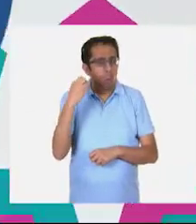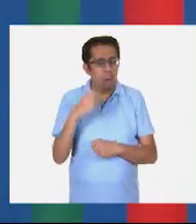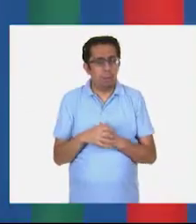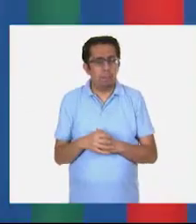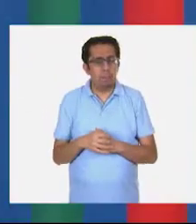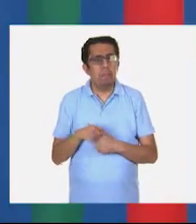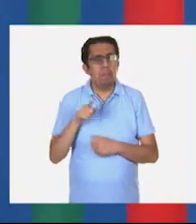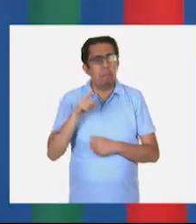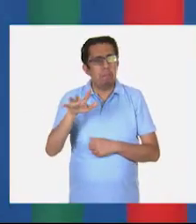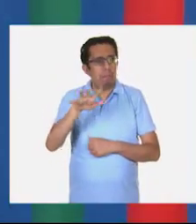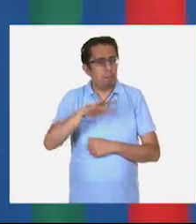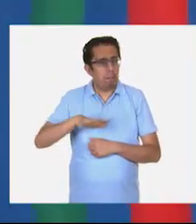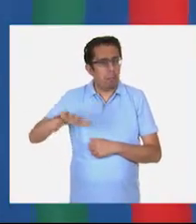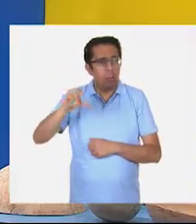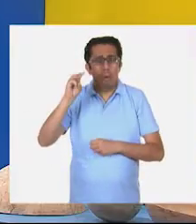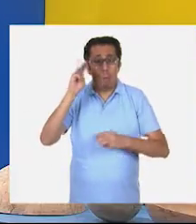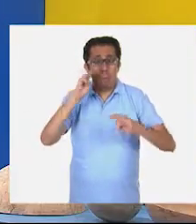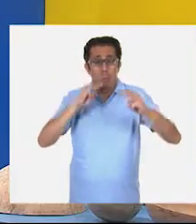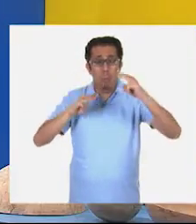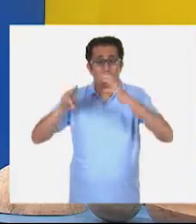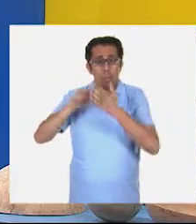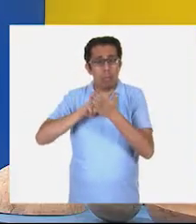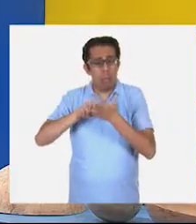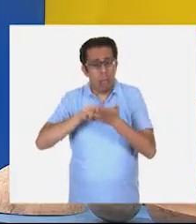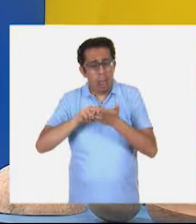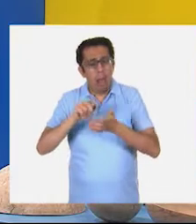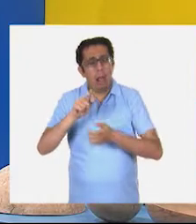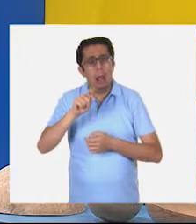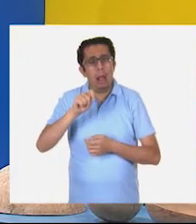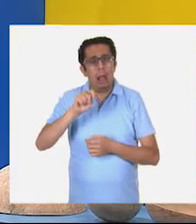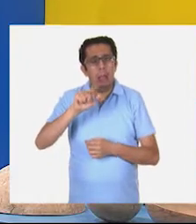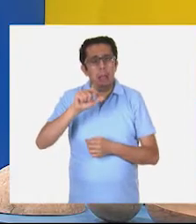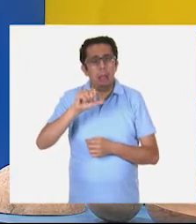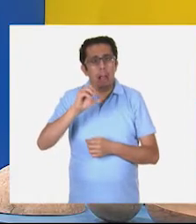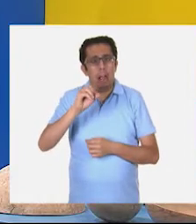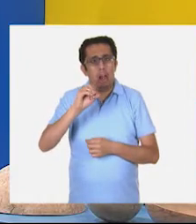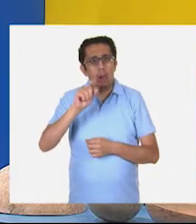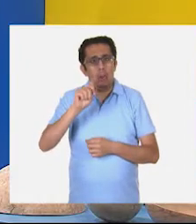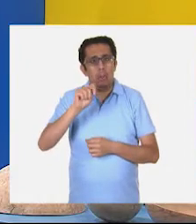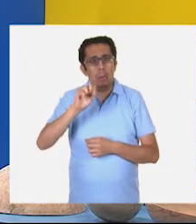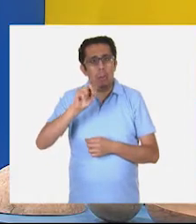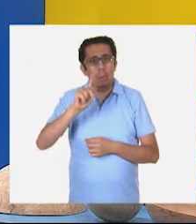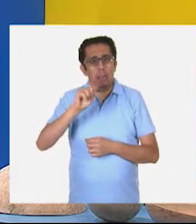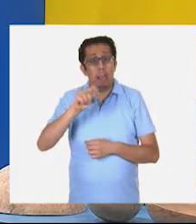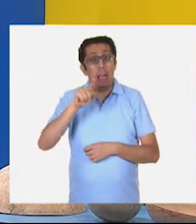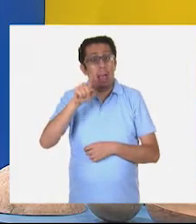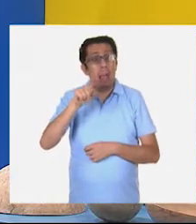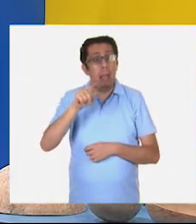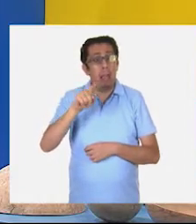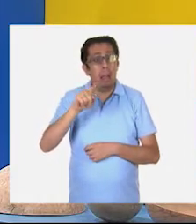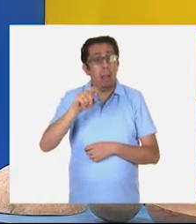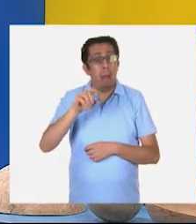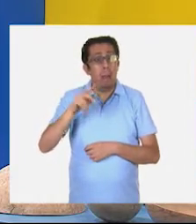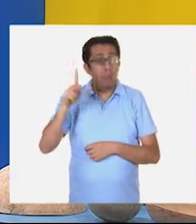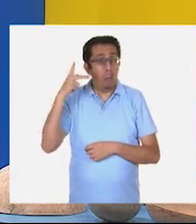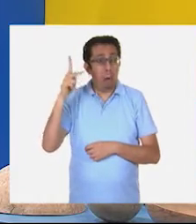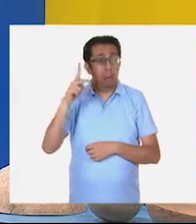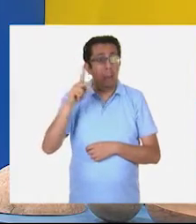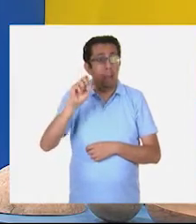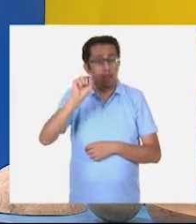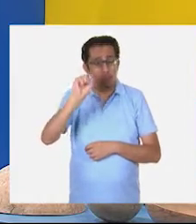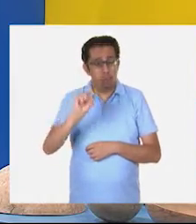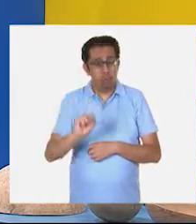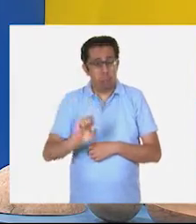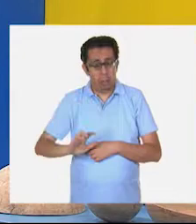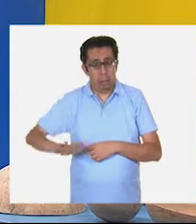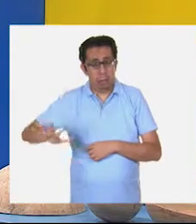la región de la Sierra Negra, que es Tlacotepec de Díaz, en el sureste del estado de Puebla,